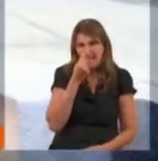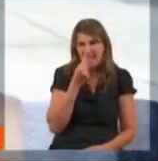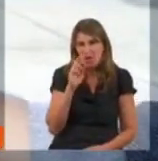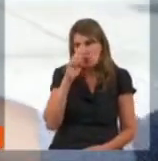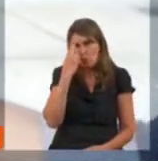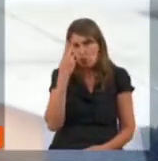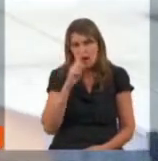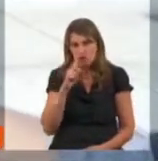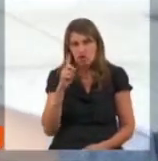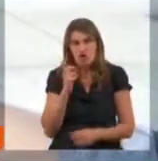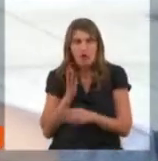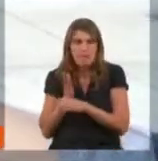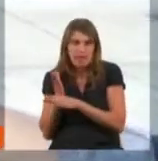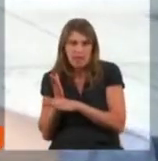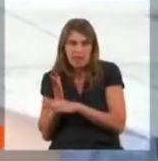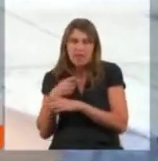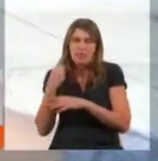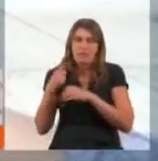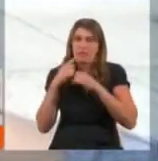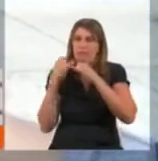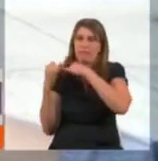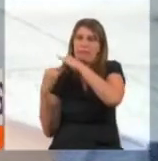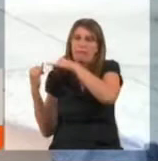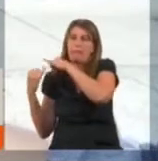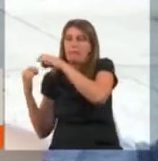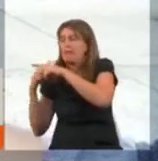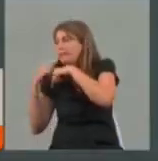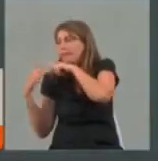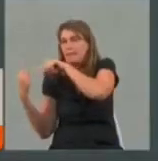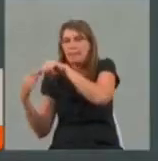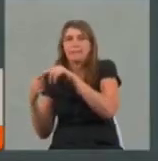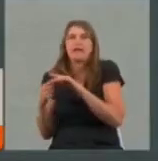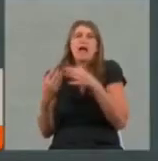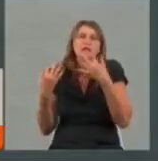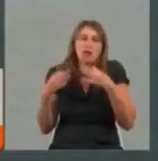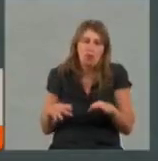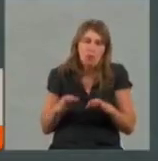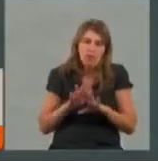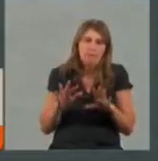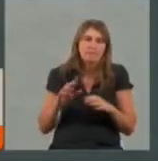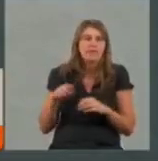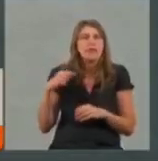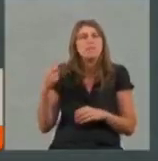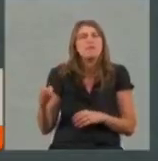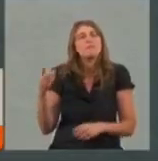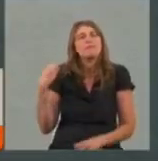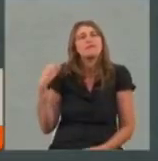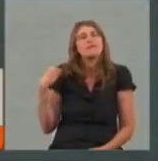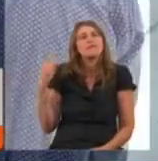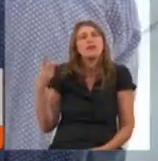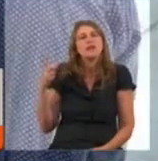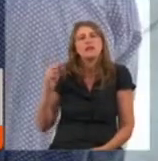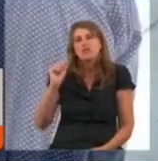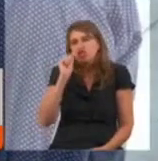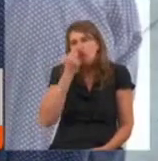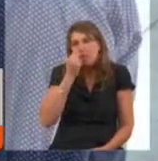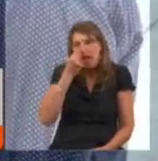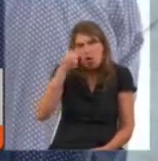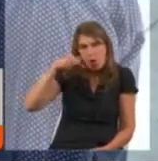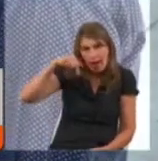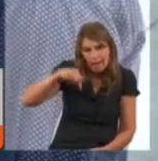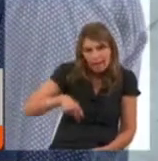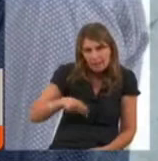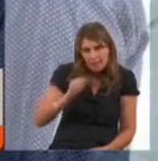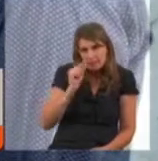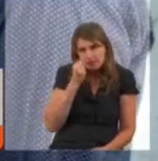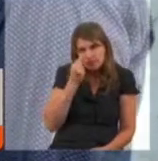muchos rumores, muchos runrunes, ¿viste? Entonces yo me aseguré. Después me enteré que hacían el hisopado acá. Nadie me dijo